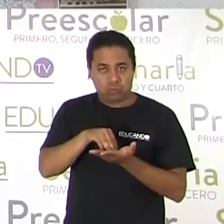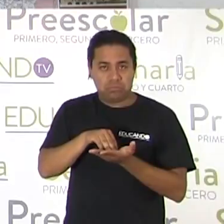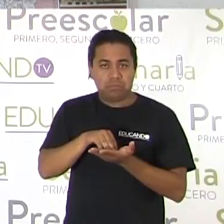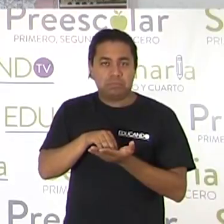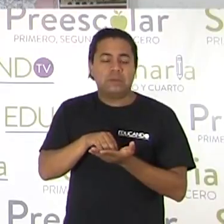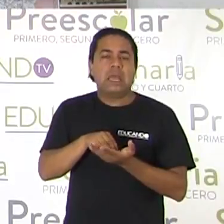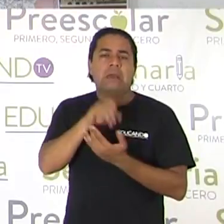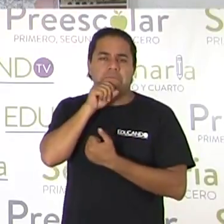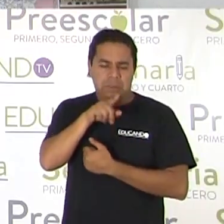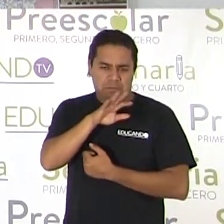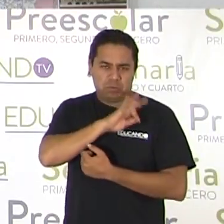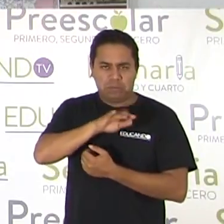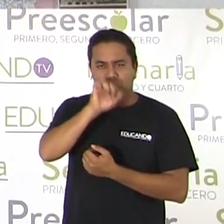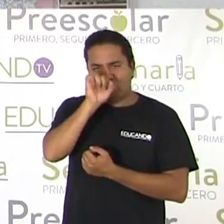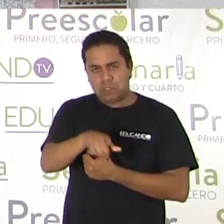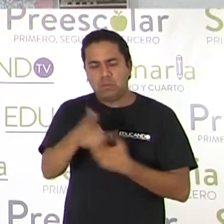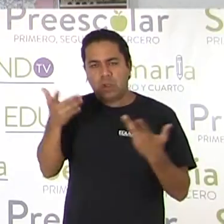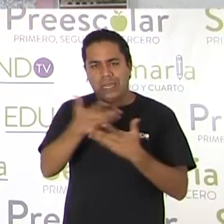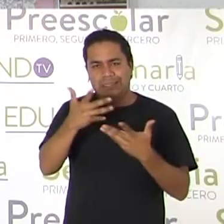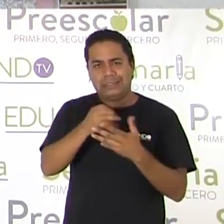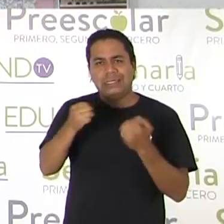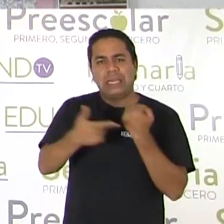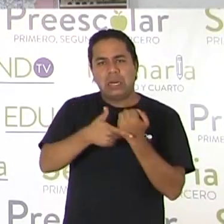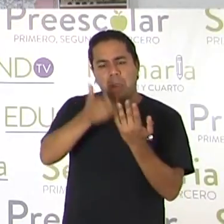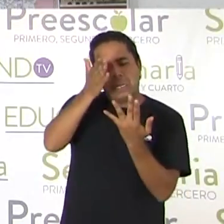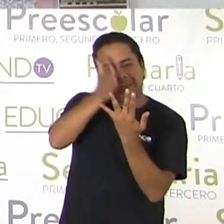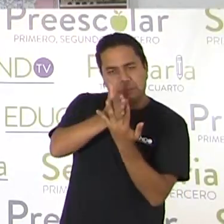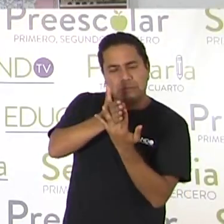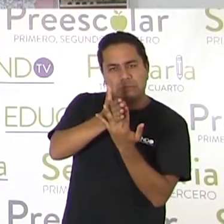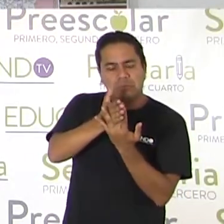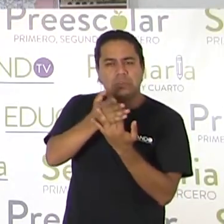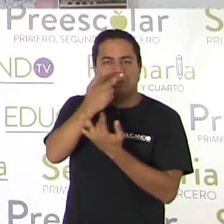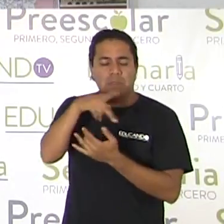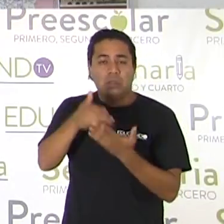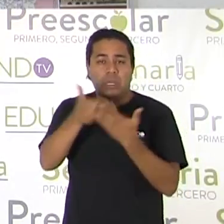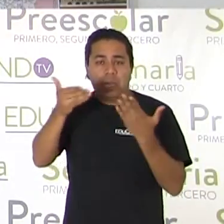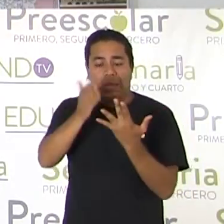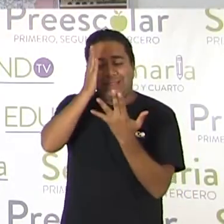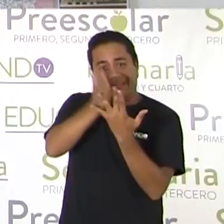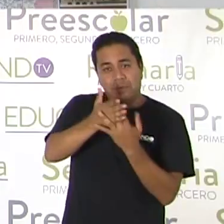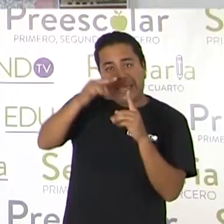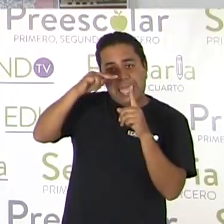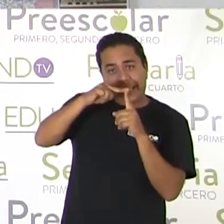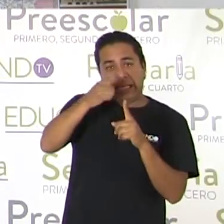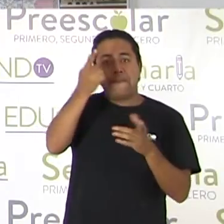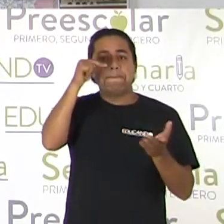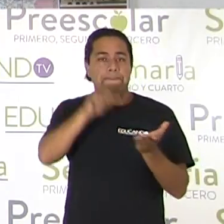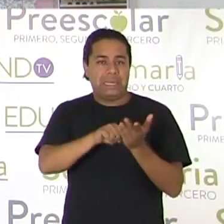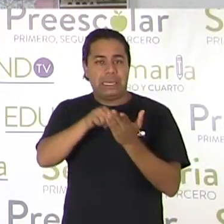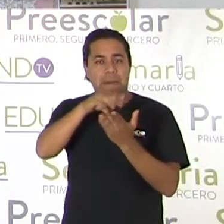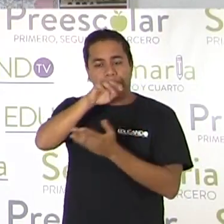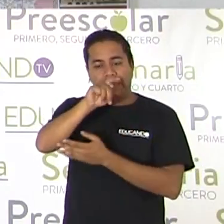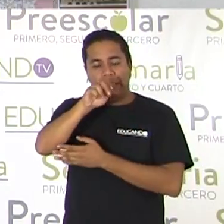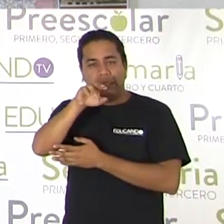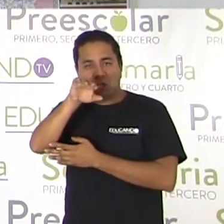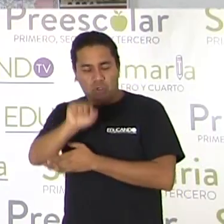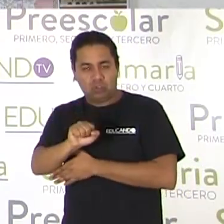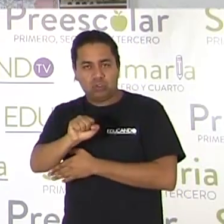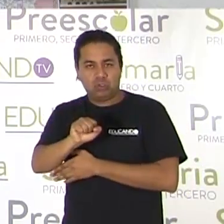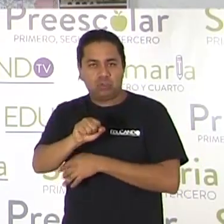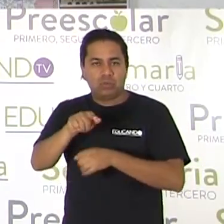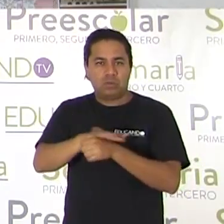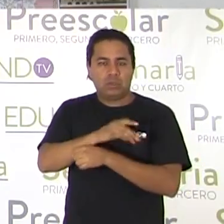desarrollamos un algoritmo parecido, pero en este caso vamos a dividir entre 1000 metros. ¿Por qué 1000 metros? Porque 1000